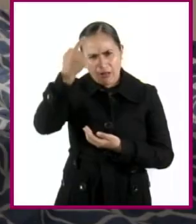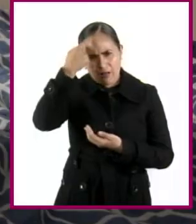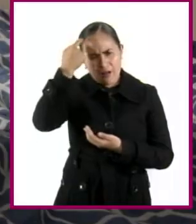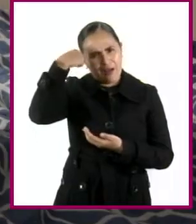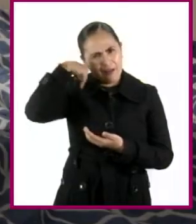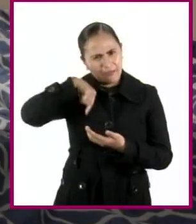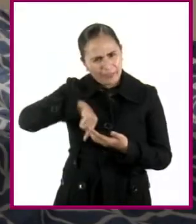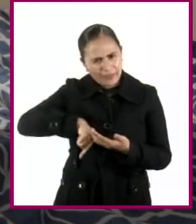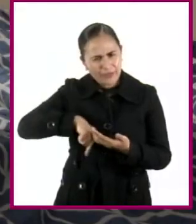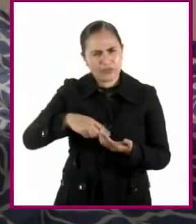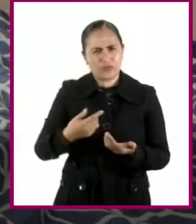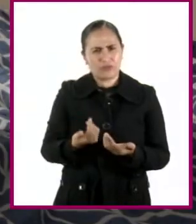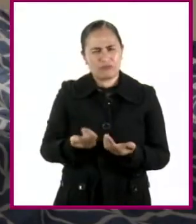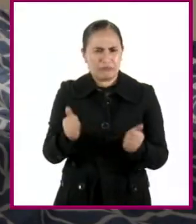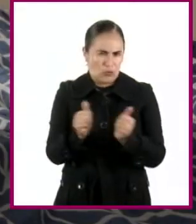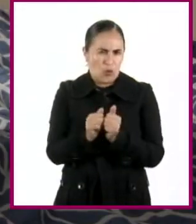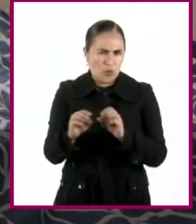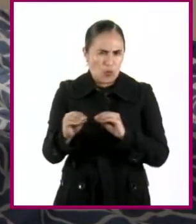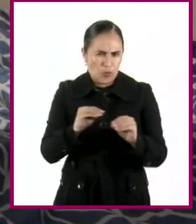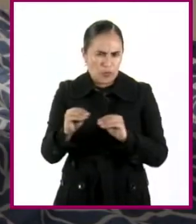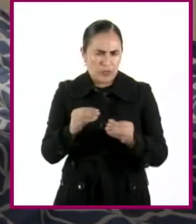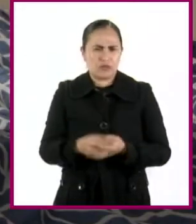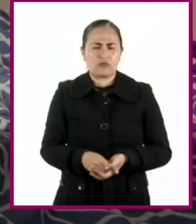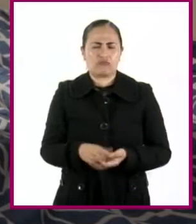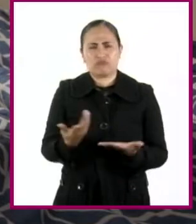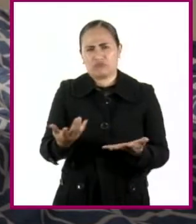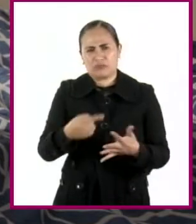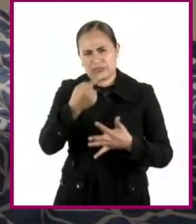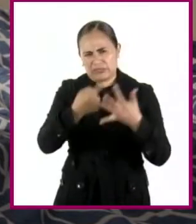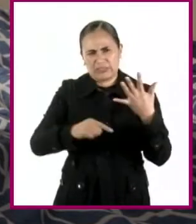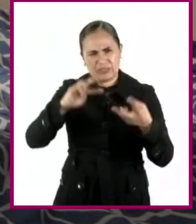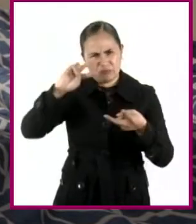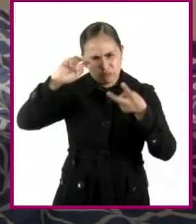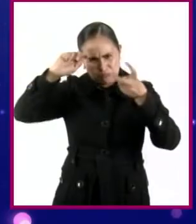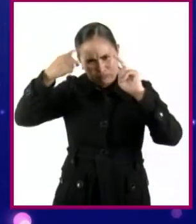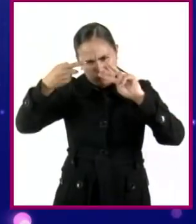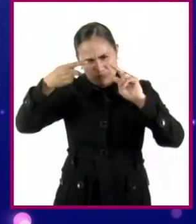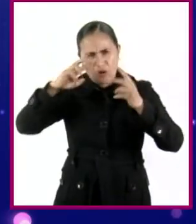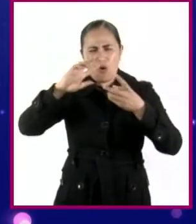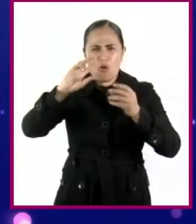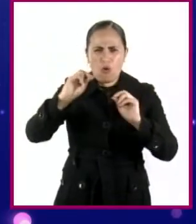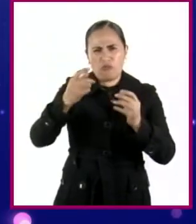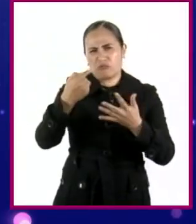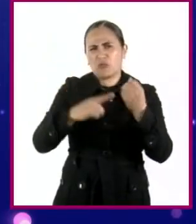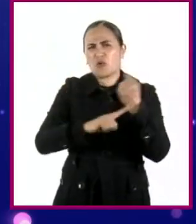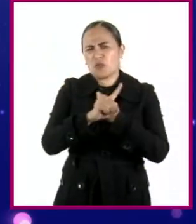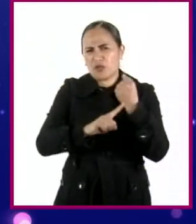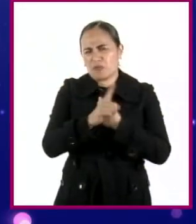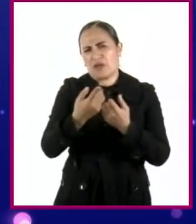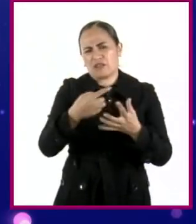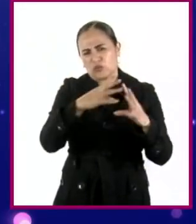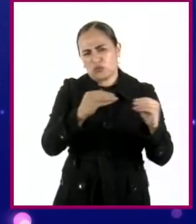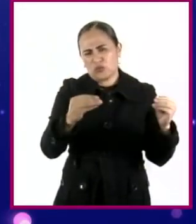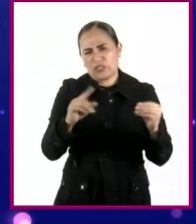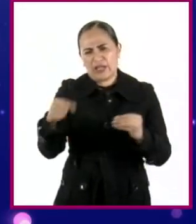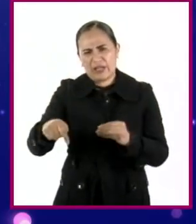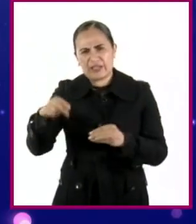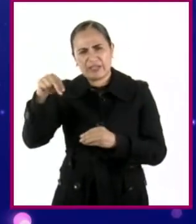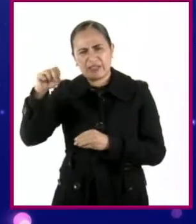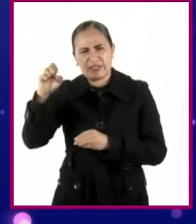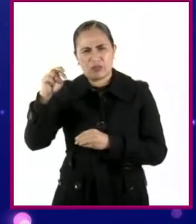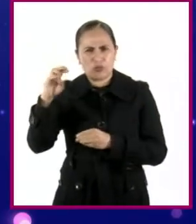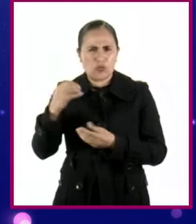movimiento. ¿Qué trastornos o problemas emocionales son ideales para tratar con neurodanza? La neurodanza puede